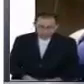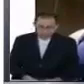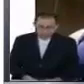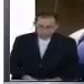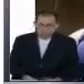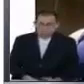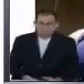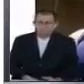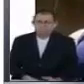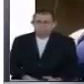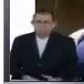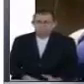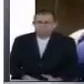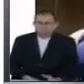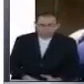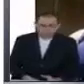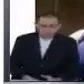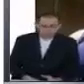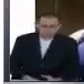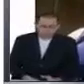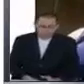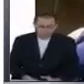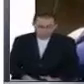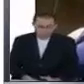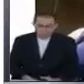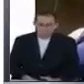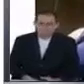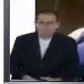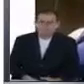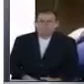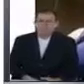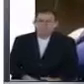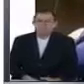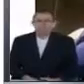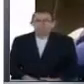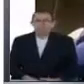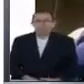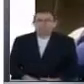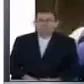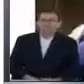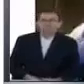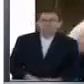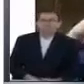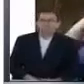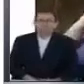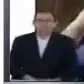Es cierto. Y ustedes son lo que hacen, ustedes lo que ejecutan esa maldición.